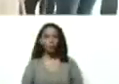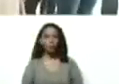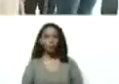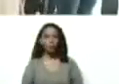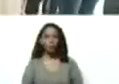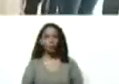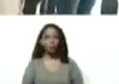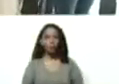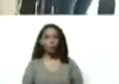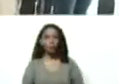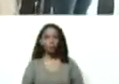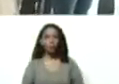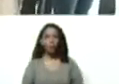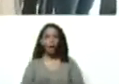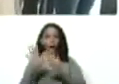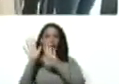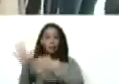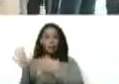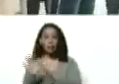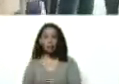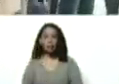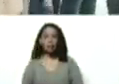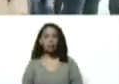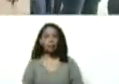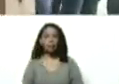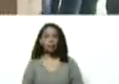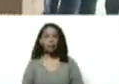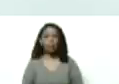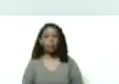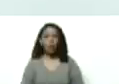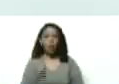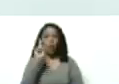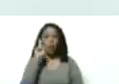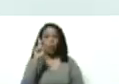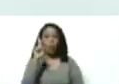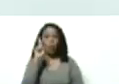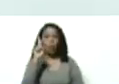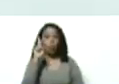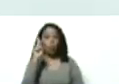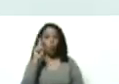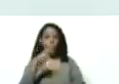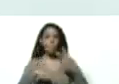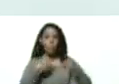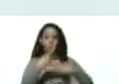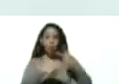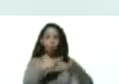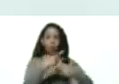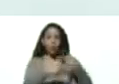es así es un proceso